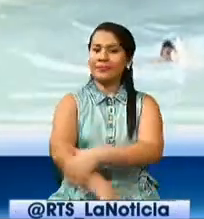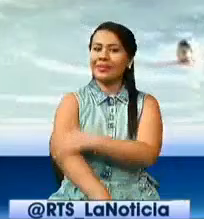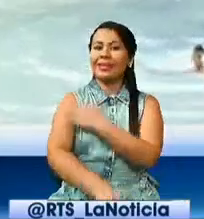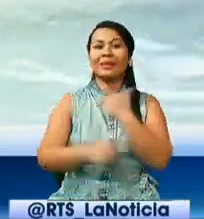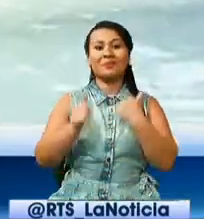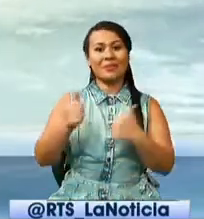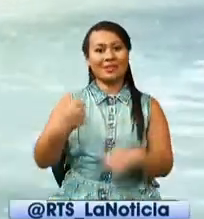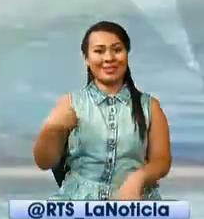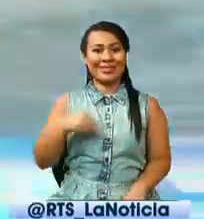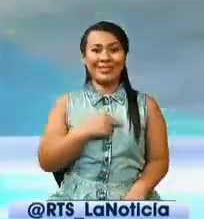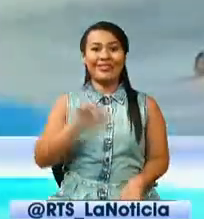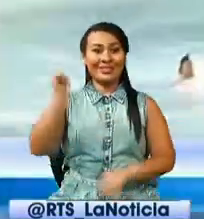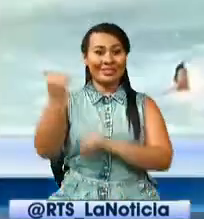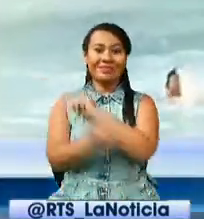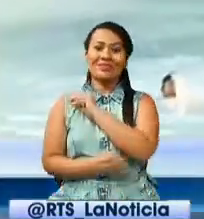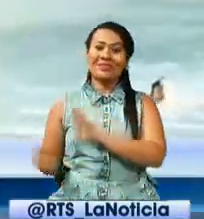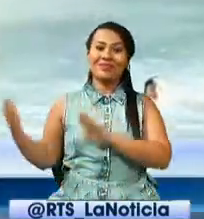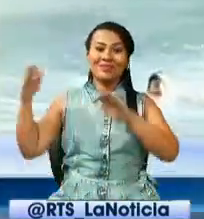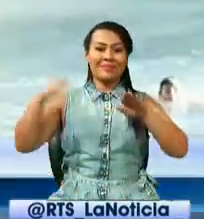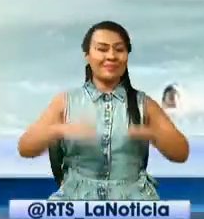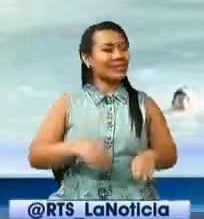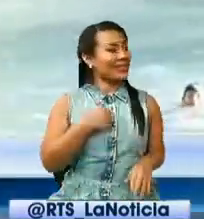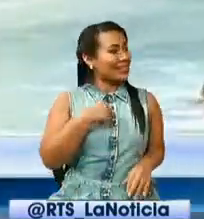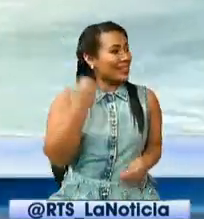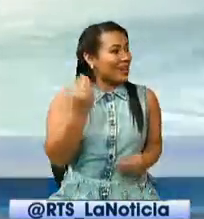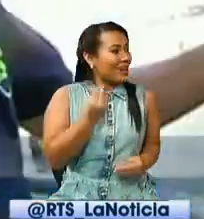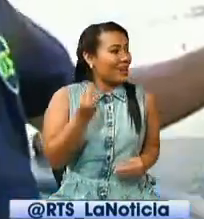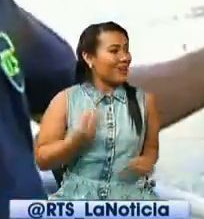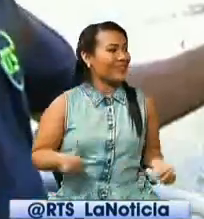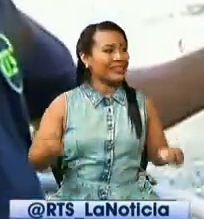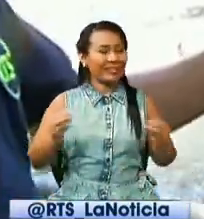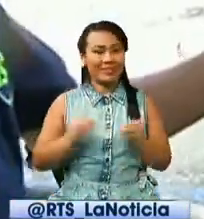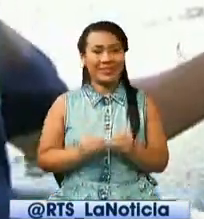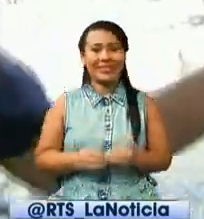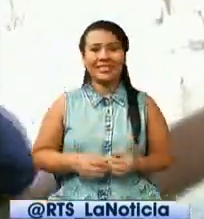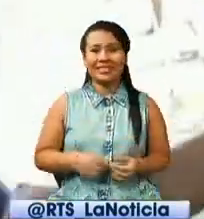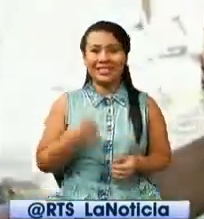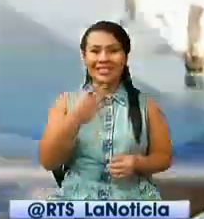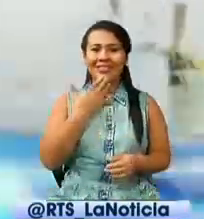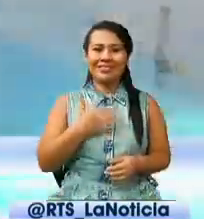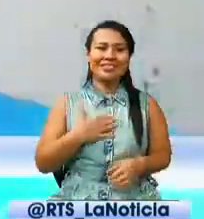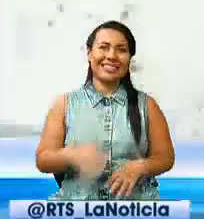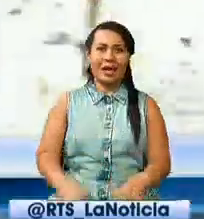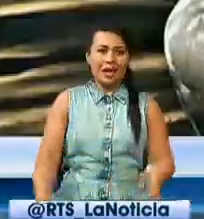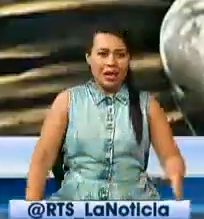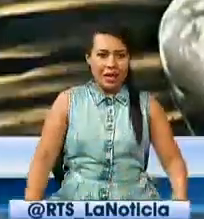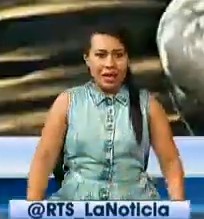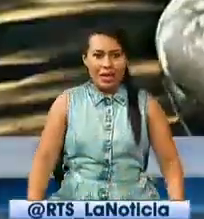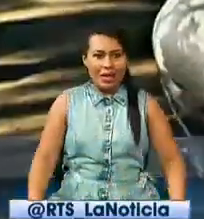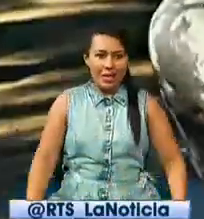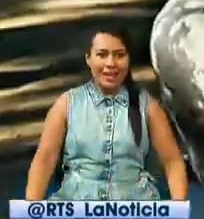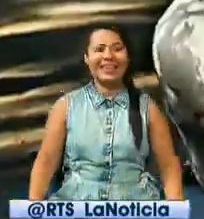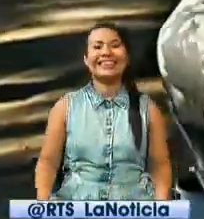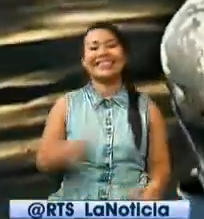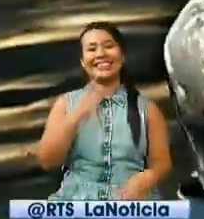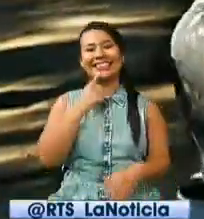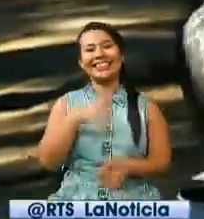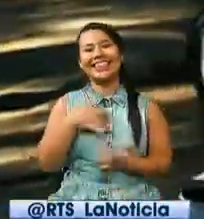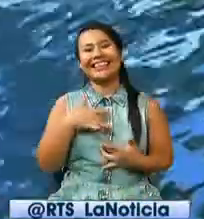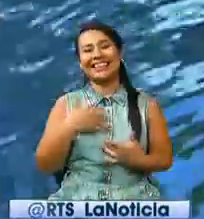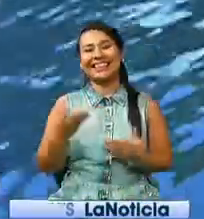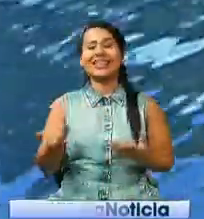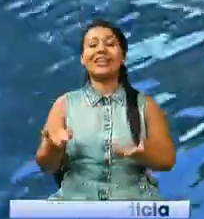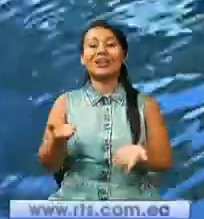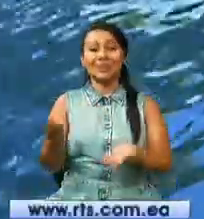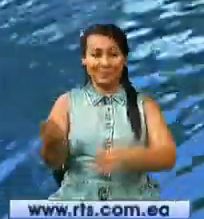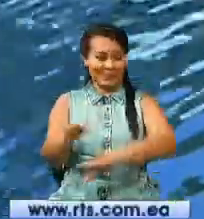así que vinimos a ver si nos rejuvenecíamos unos años. Me siento una estatua viva. La laguna se forma a partir de una